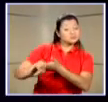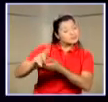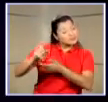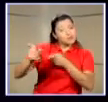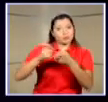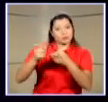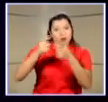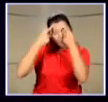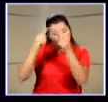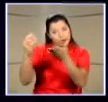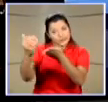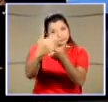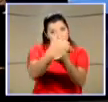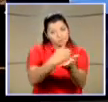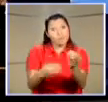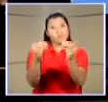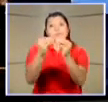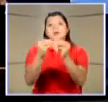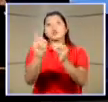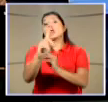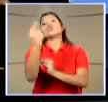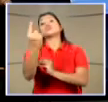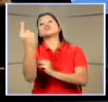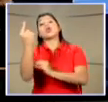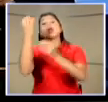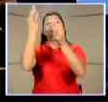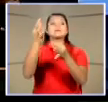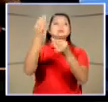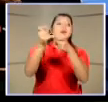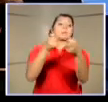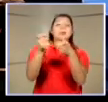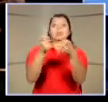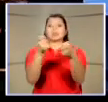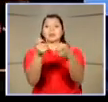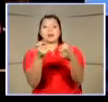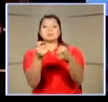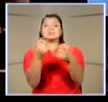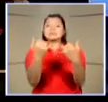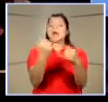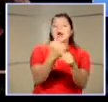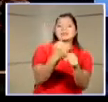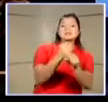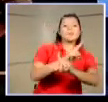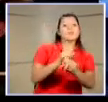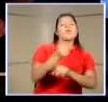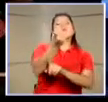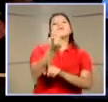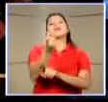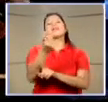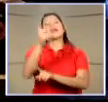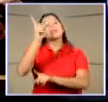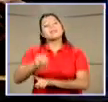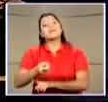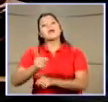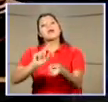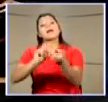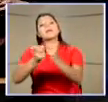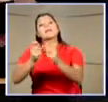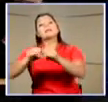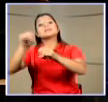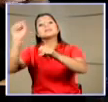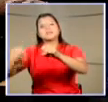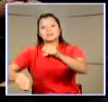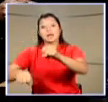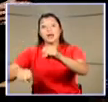impuestos. No lo puede hacer solo con medidas administrativas, que ha estado haciendo una parte, sino que además tiene que modernizarse el